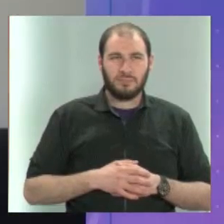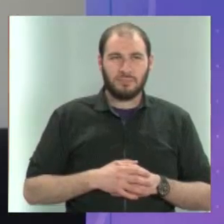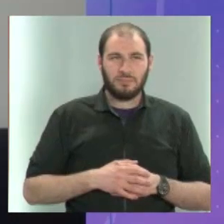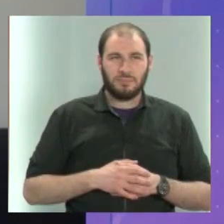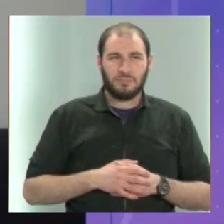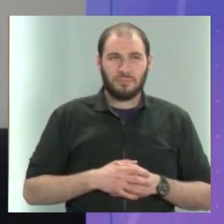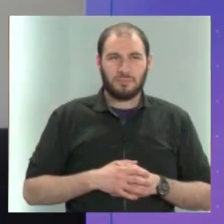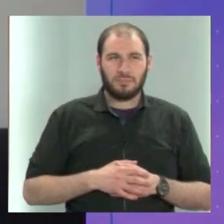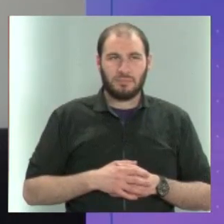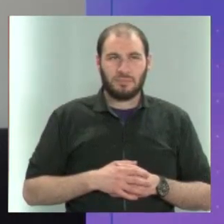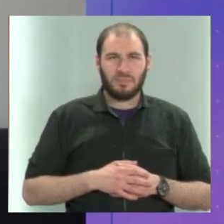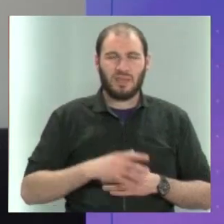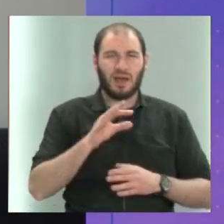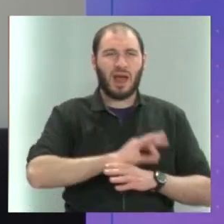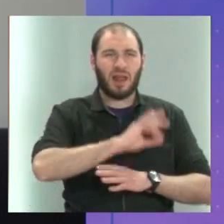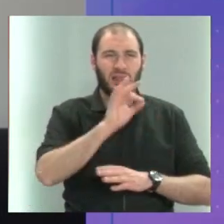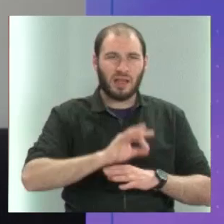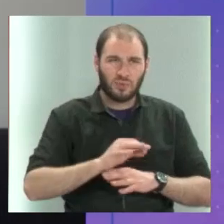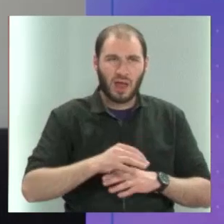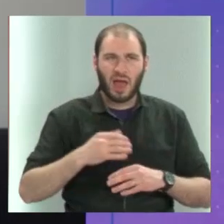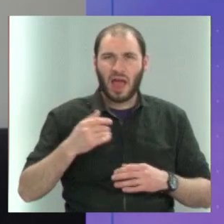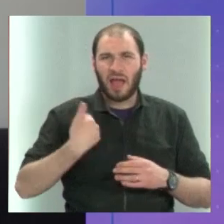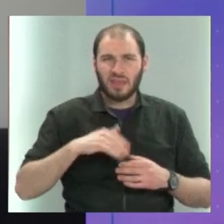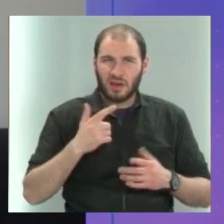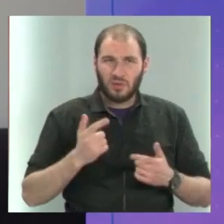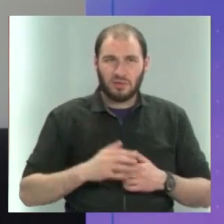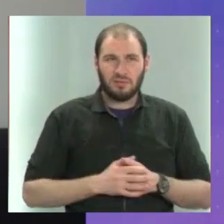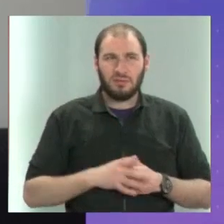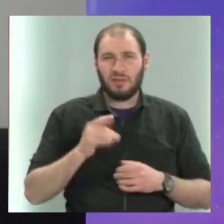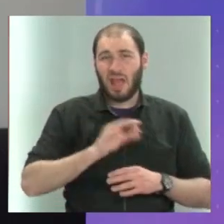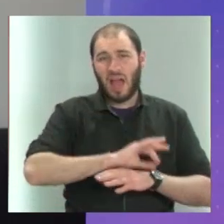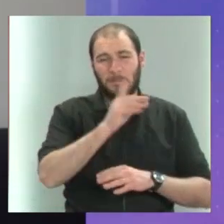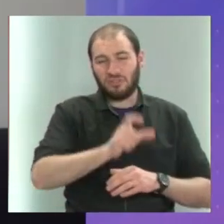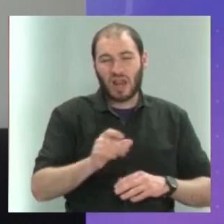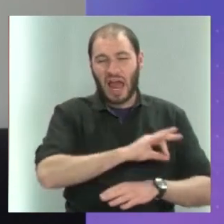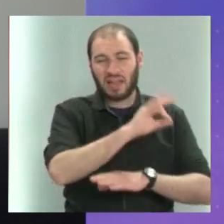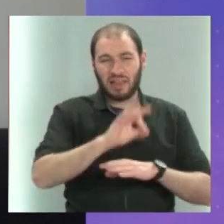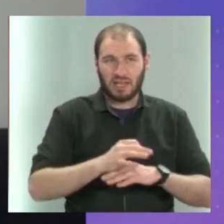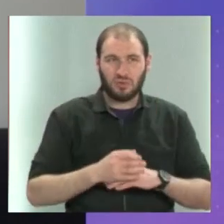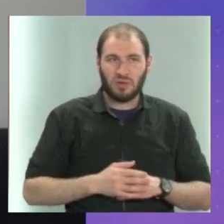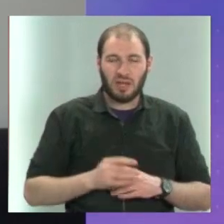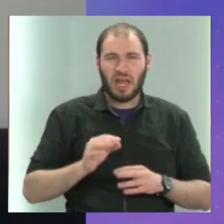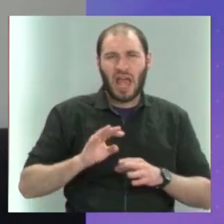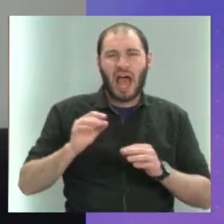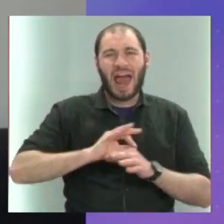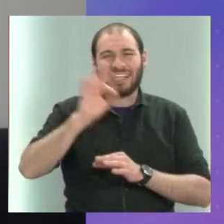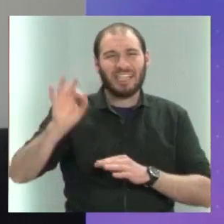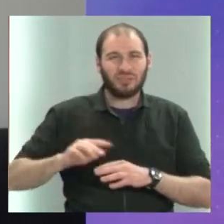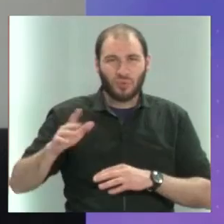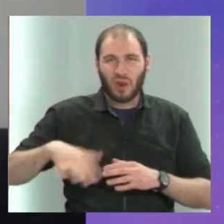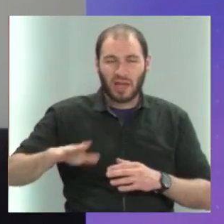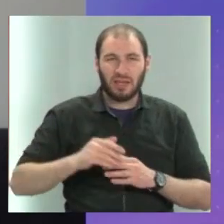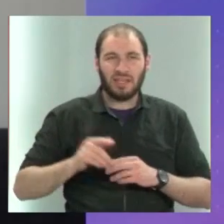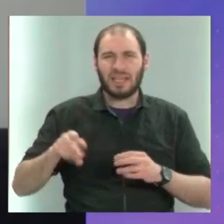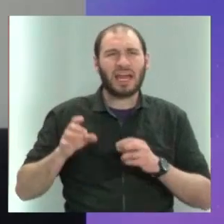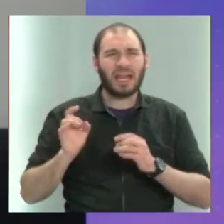No hay arquitectura argentina, hay arquitectos. Y la arquitectura es